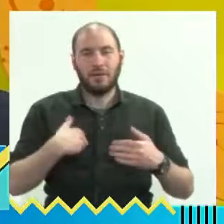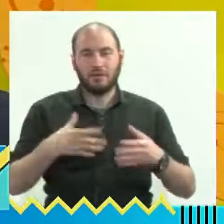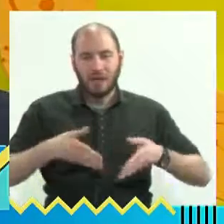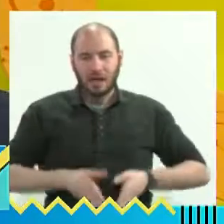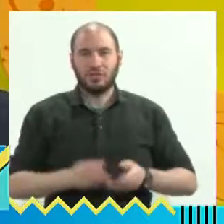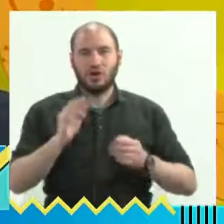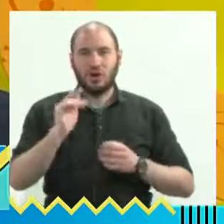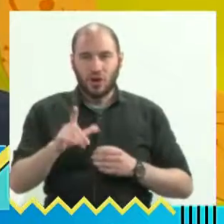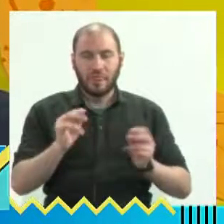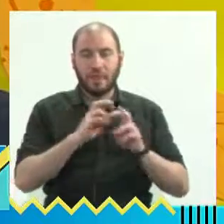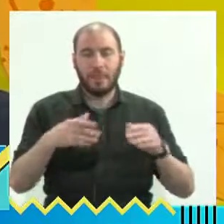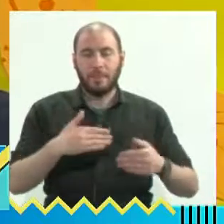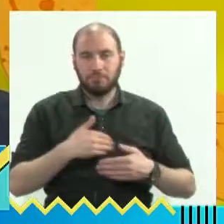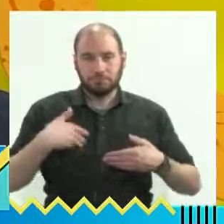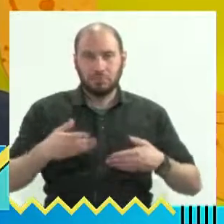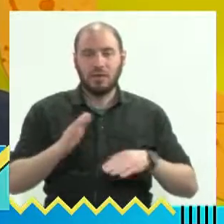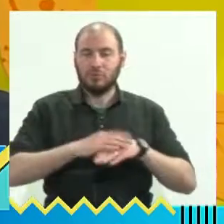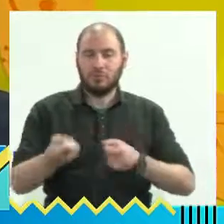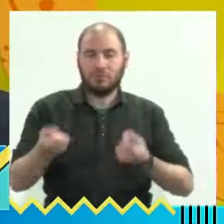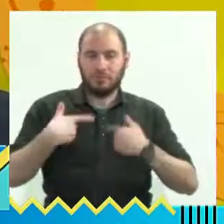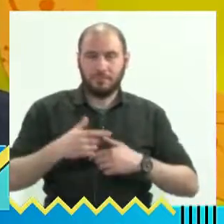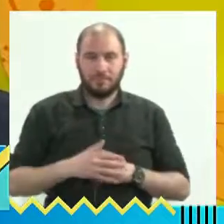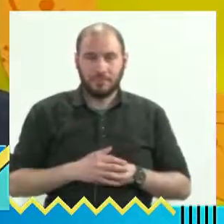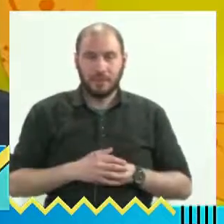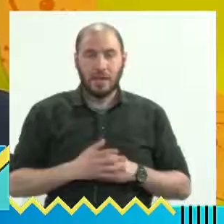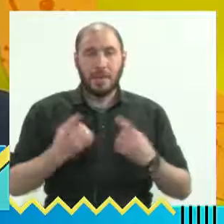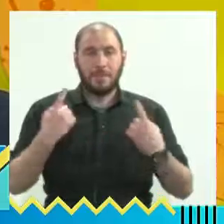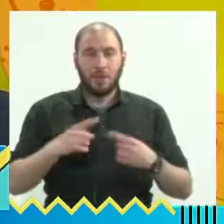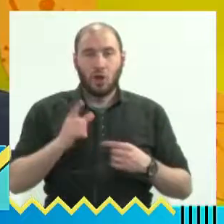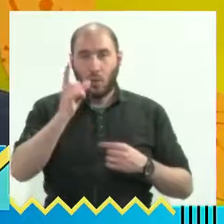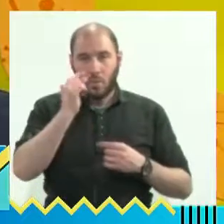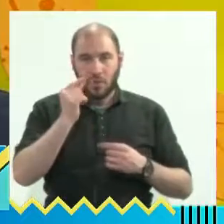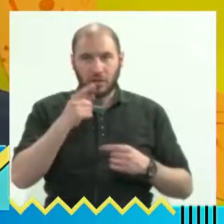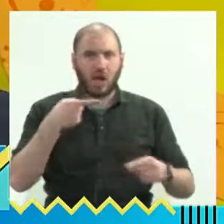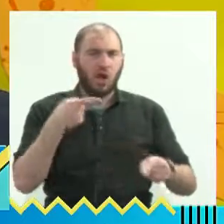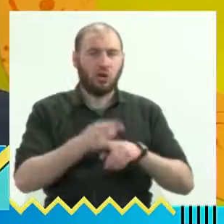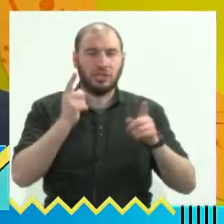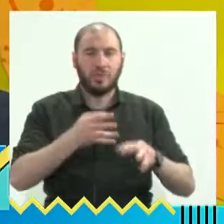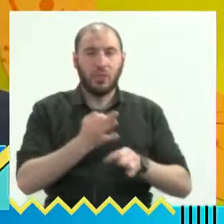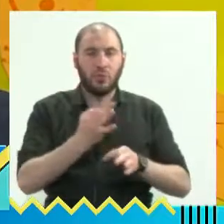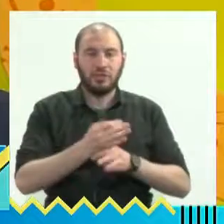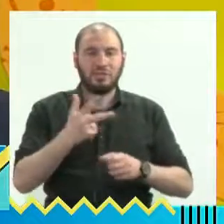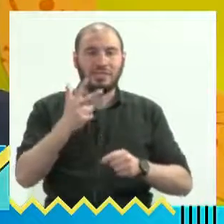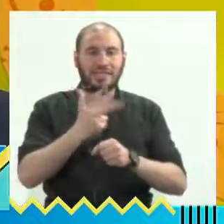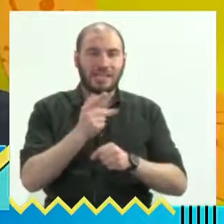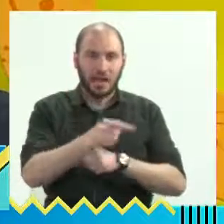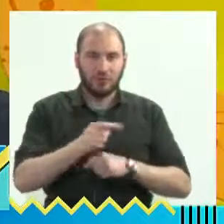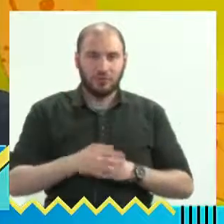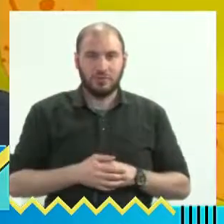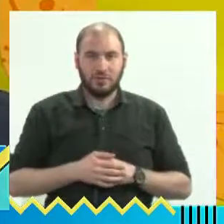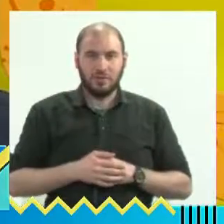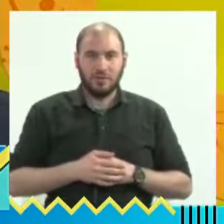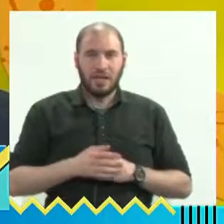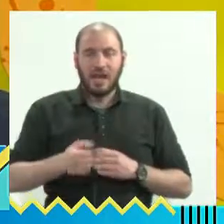los roles ligados a la maternidad que caen sobre nosotras. Ahora, hay políticas que atacan también la educación de los terciarios. No